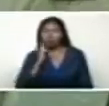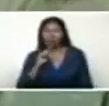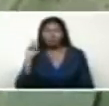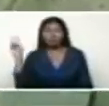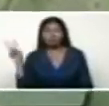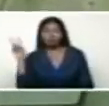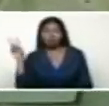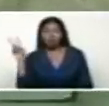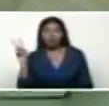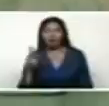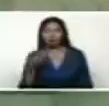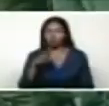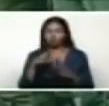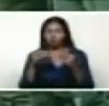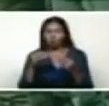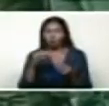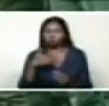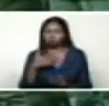Nacional.